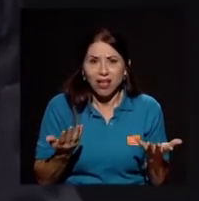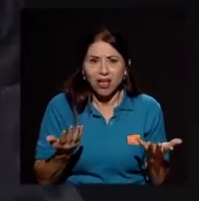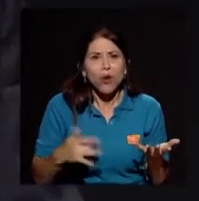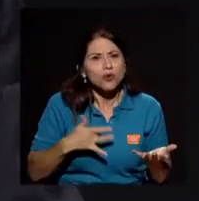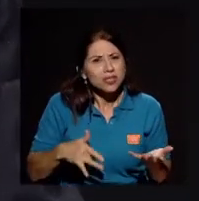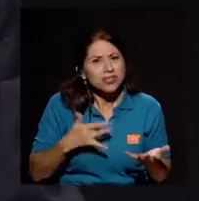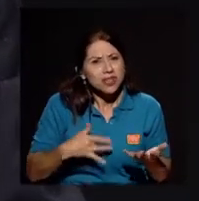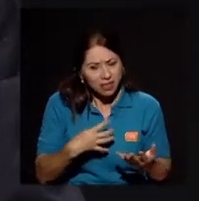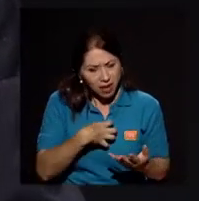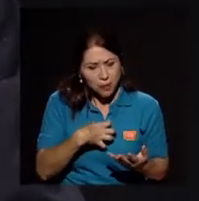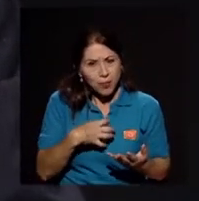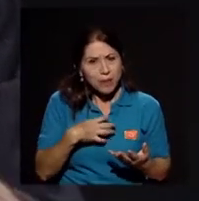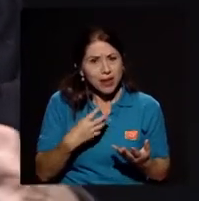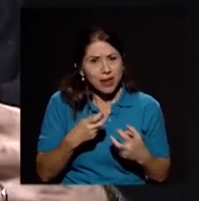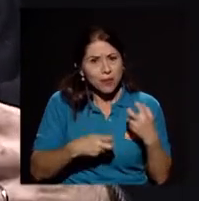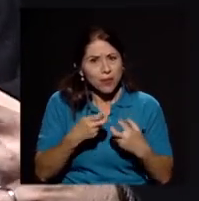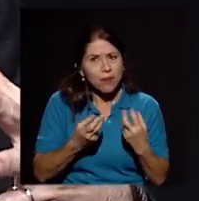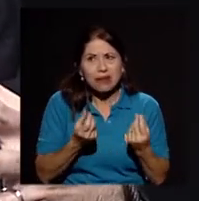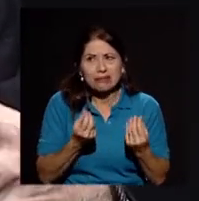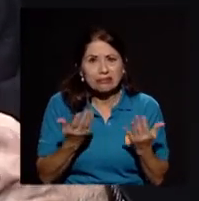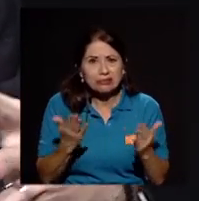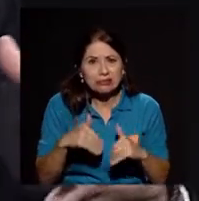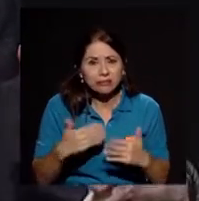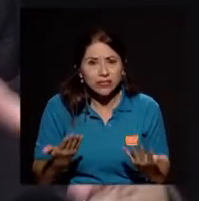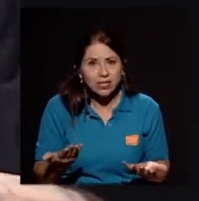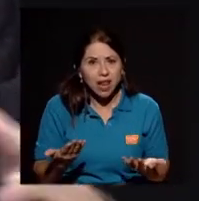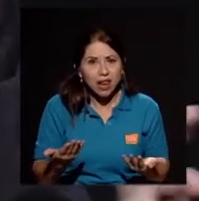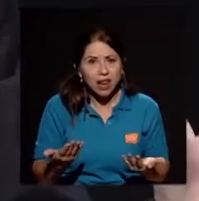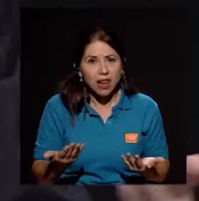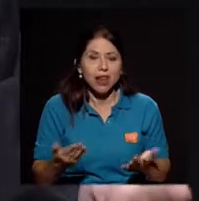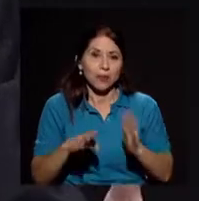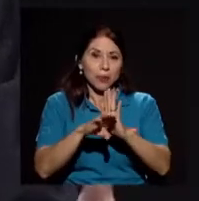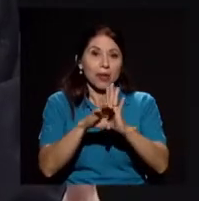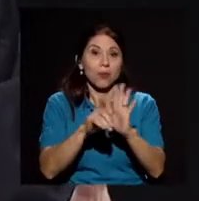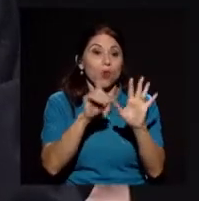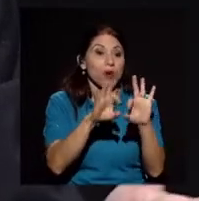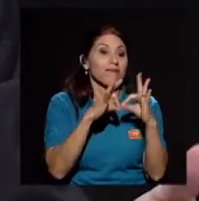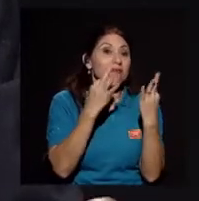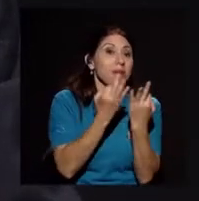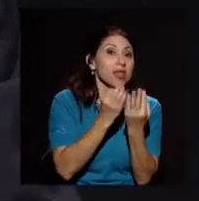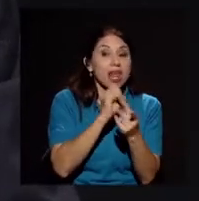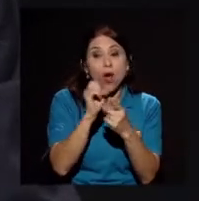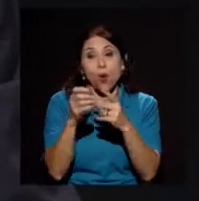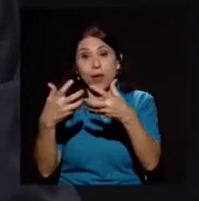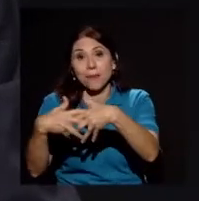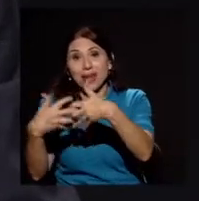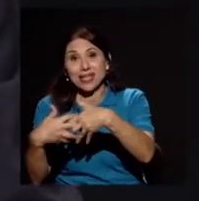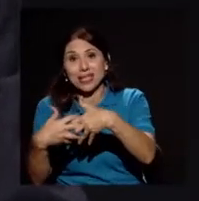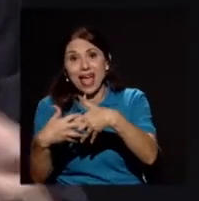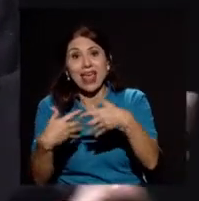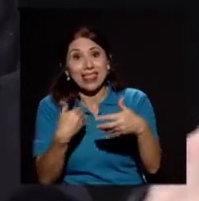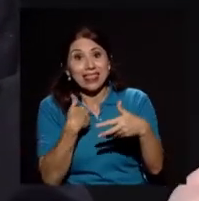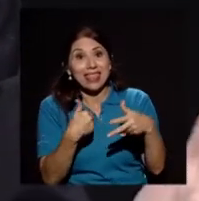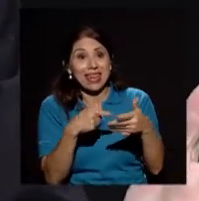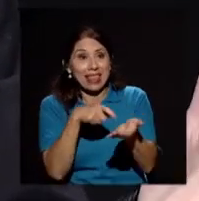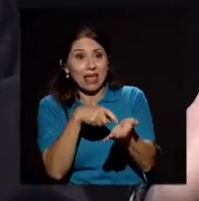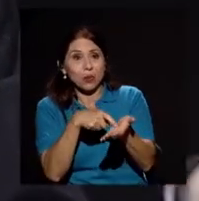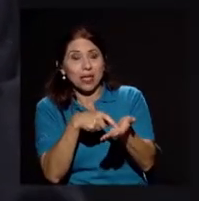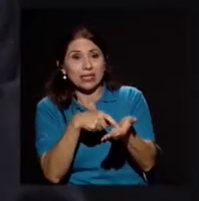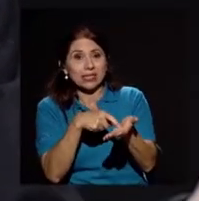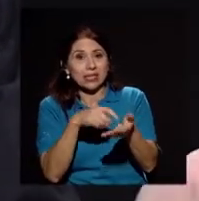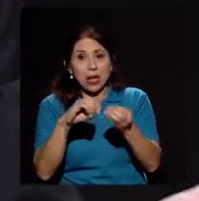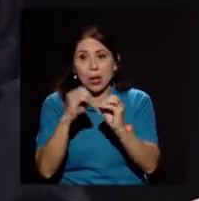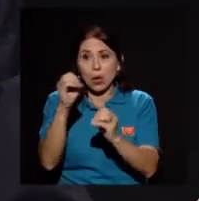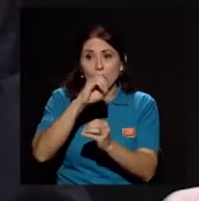problema fiscal bueno se siente básicamente cuando una familia o una empresa tiene deudas y las tasas en ciudadana subir se siente por ejemplo